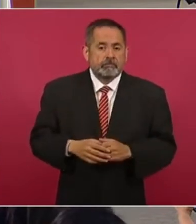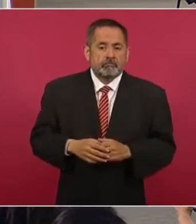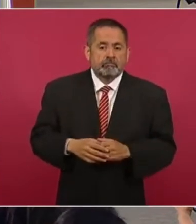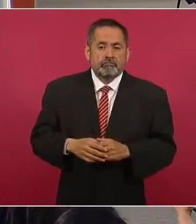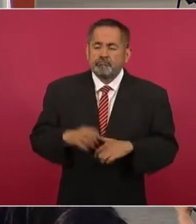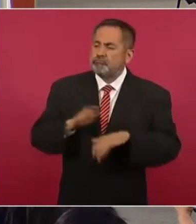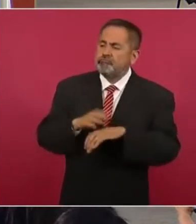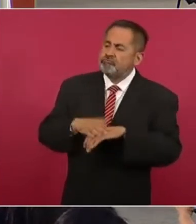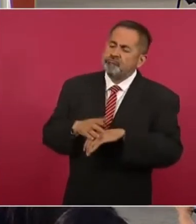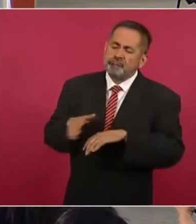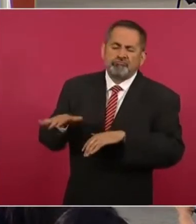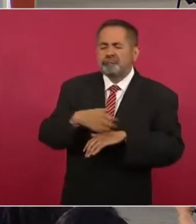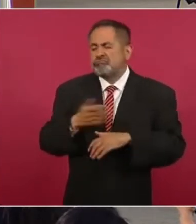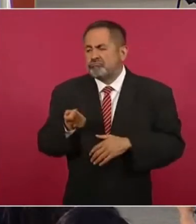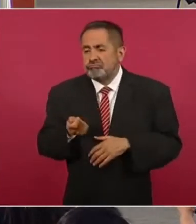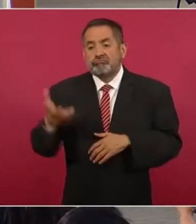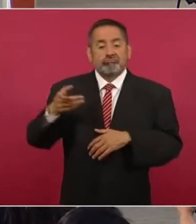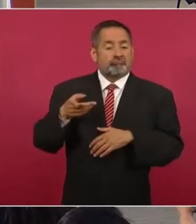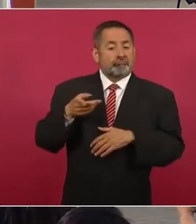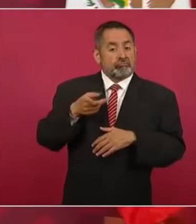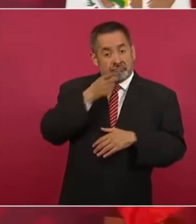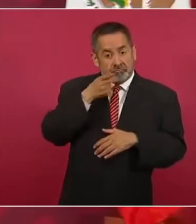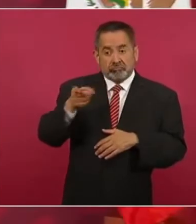llamó tontos